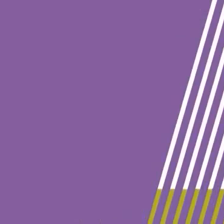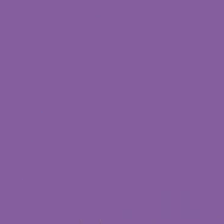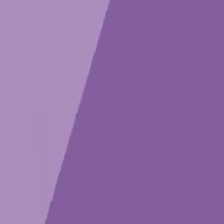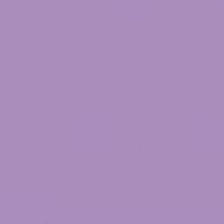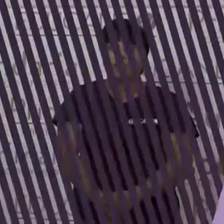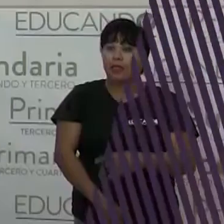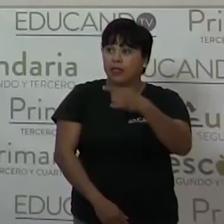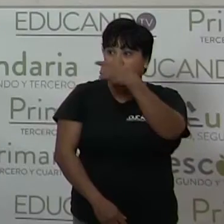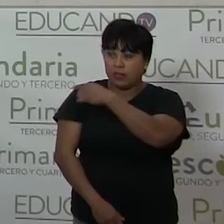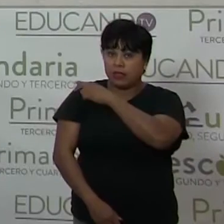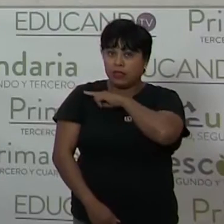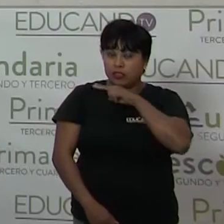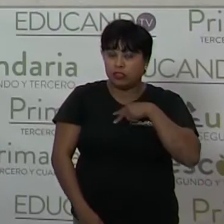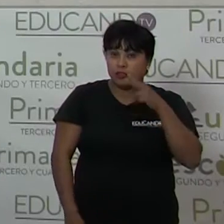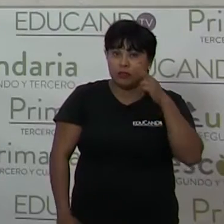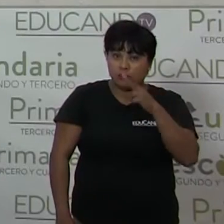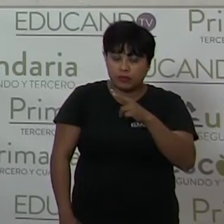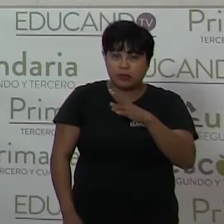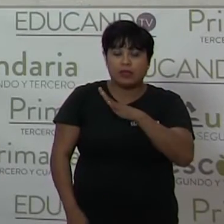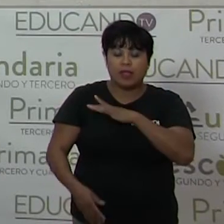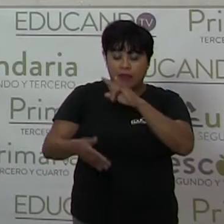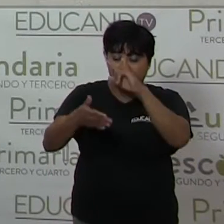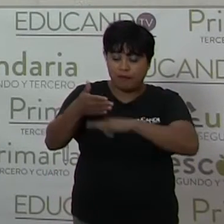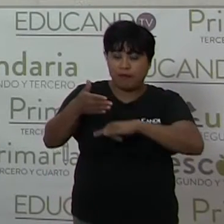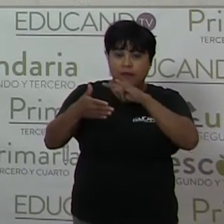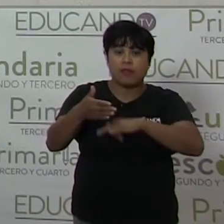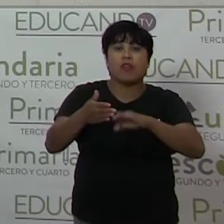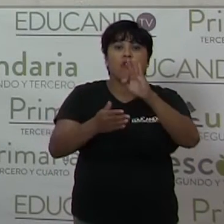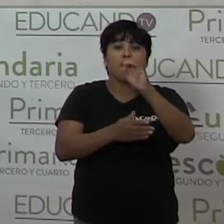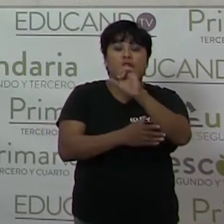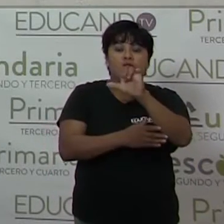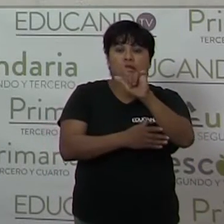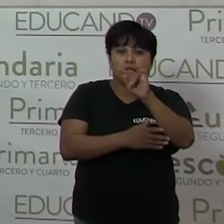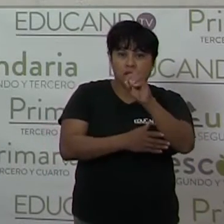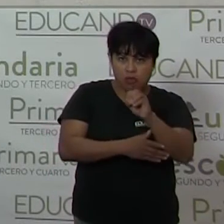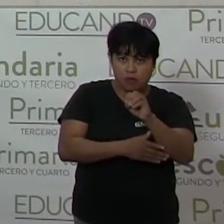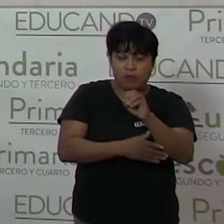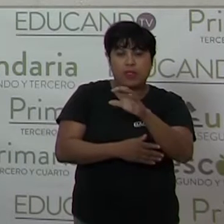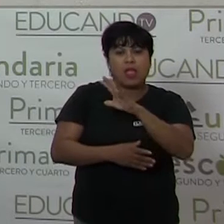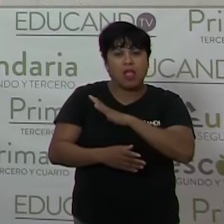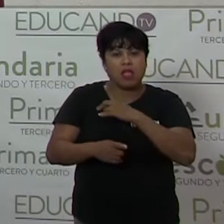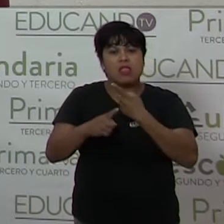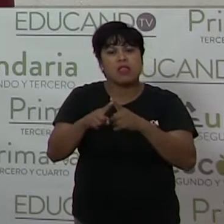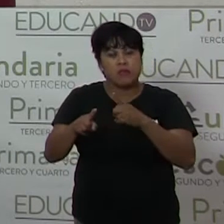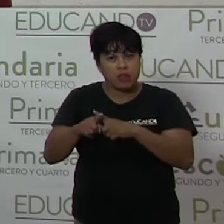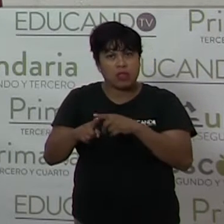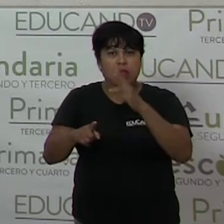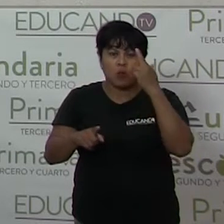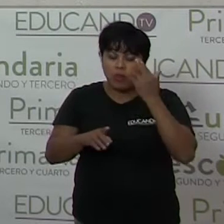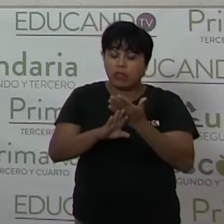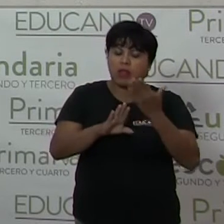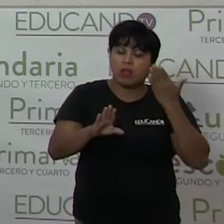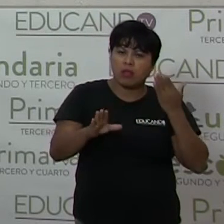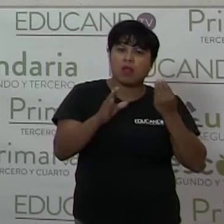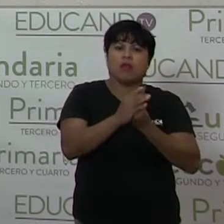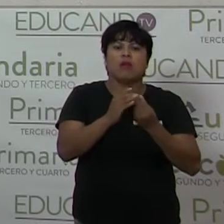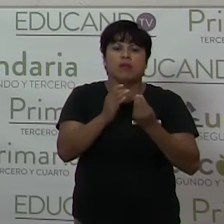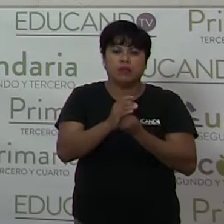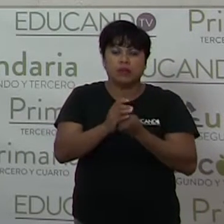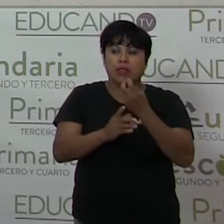aquí tenemos folletos de acuerdas aquí hay varios incluso te decía yo en una sesión anterior